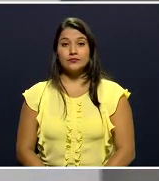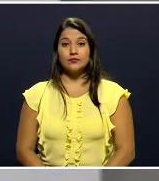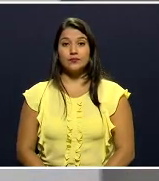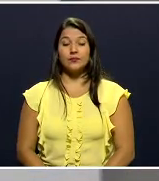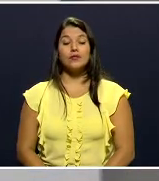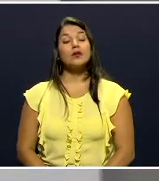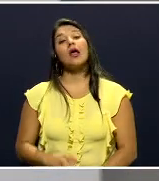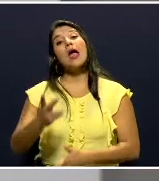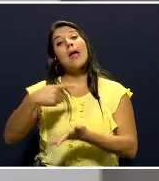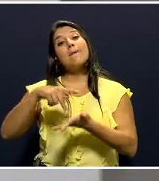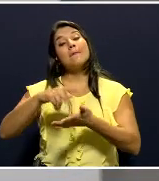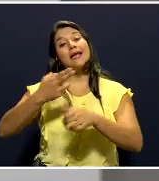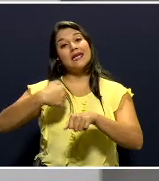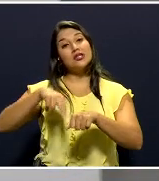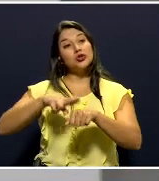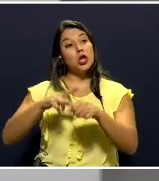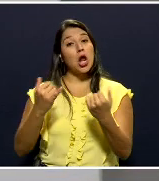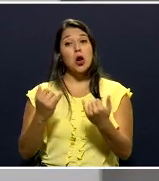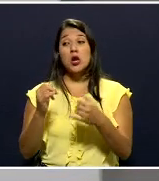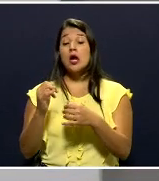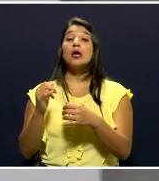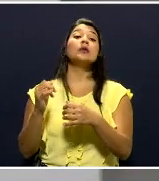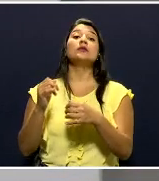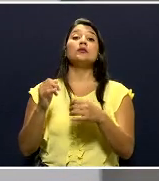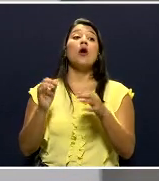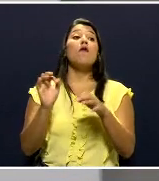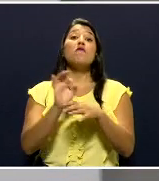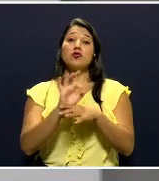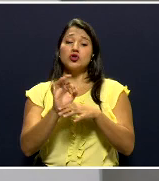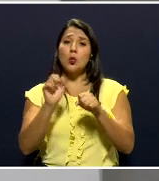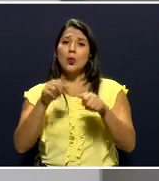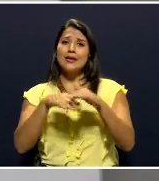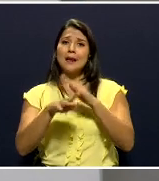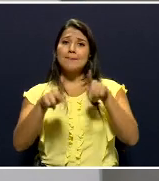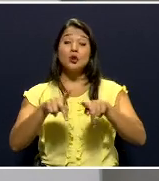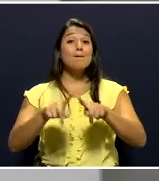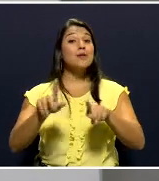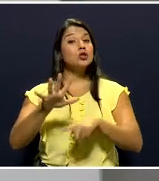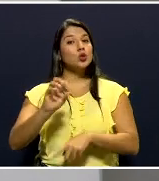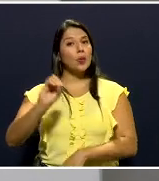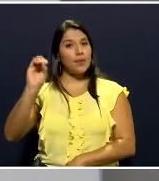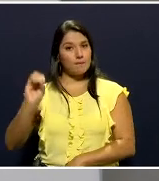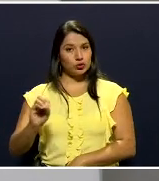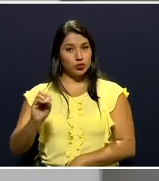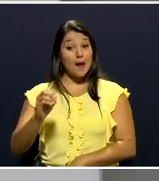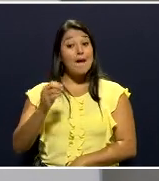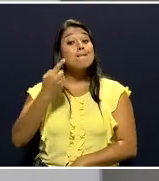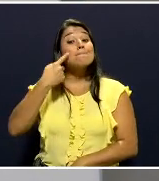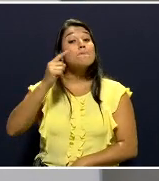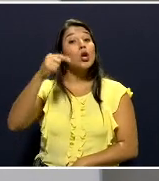Los parques nacionales funcionan al 50% de su capacidad durante lo que resta de la semana y